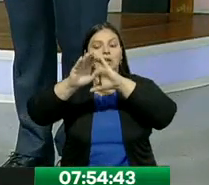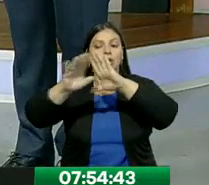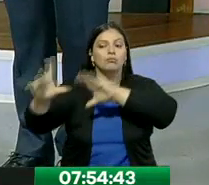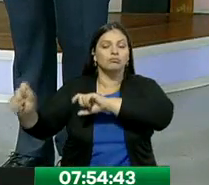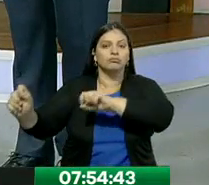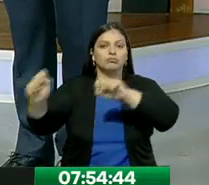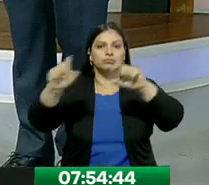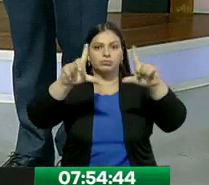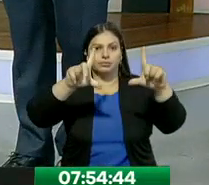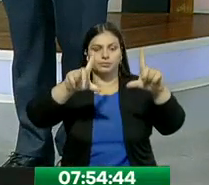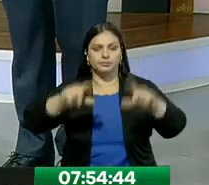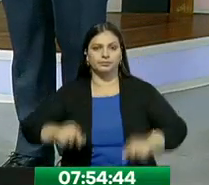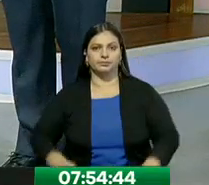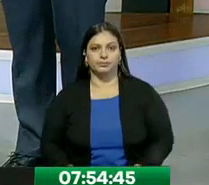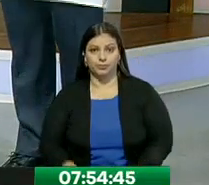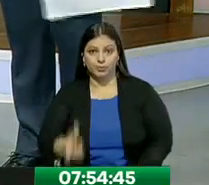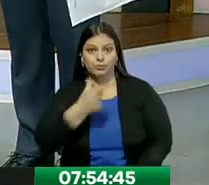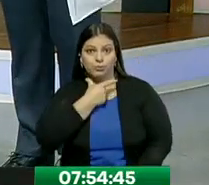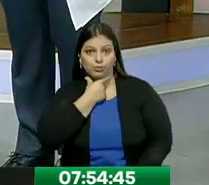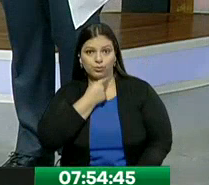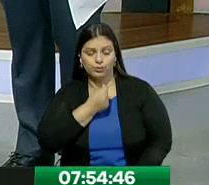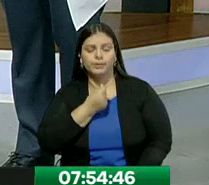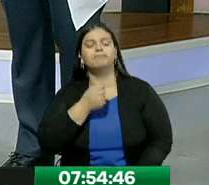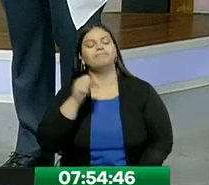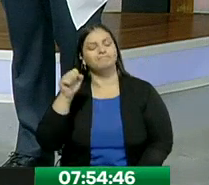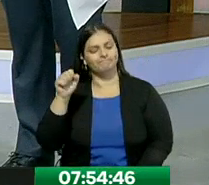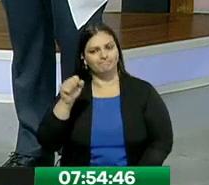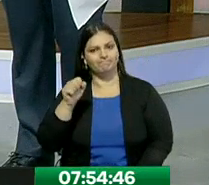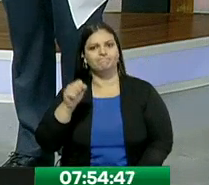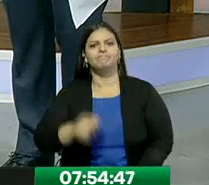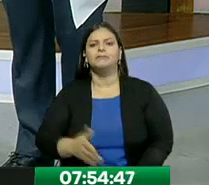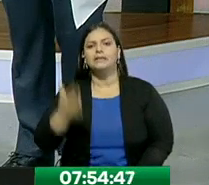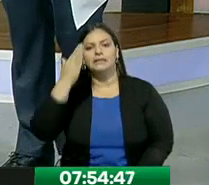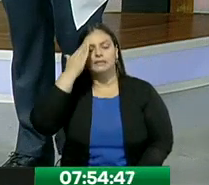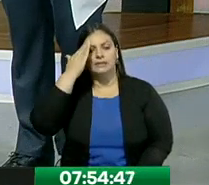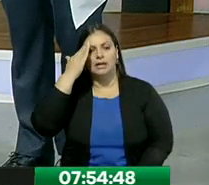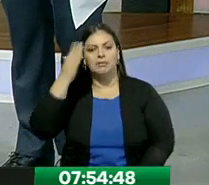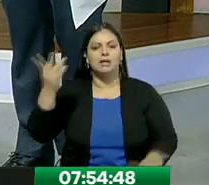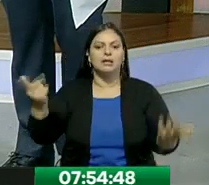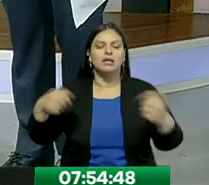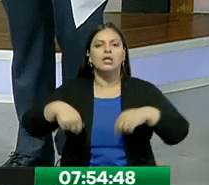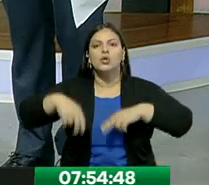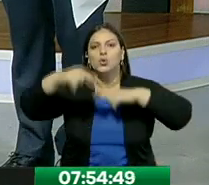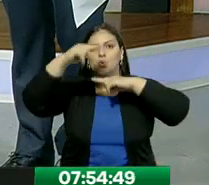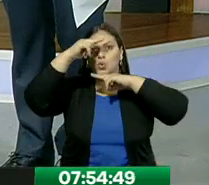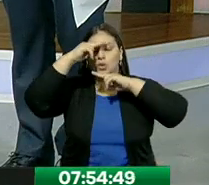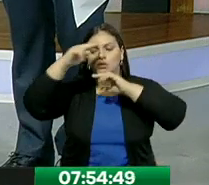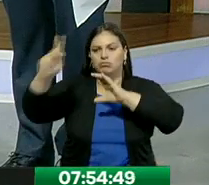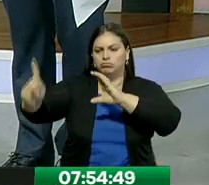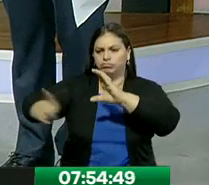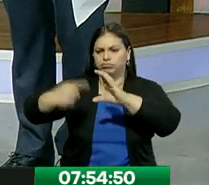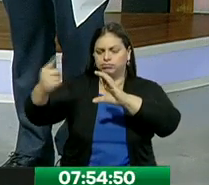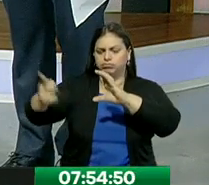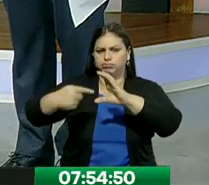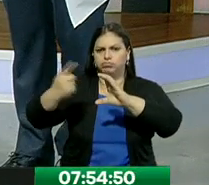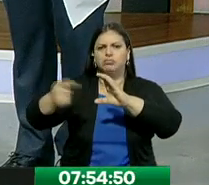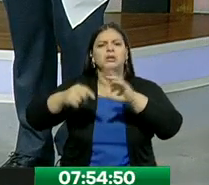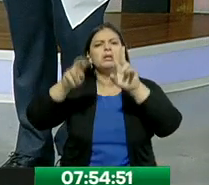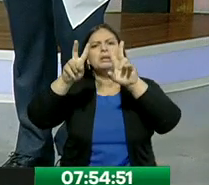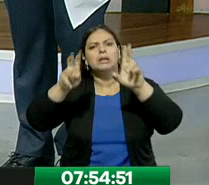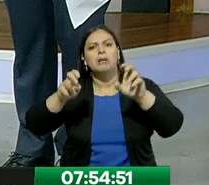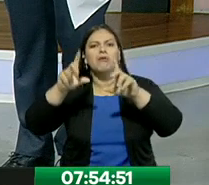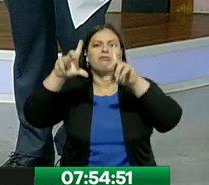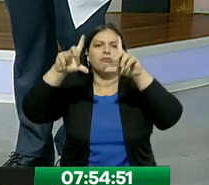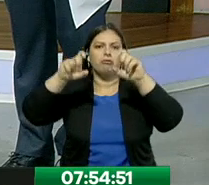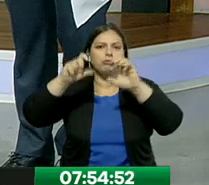así. Aquí hacemos eco de todas sus denuncias que nos envían a través de fotos, videos o textos y le repetimos el número